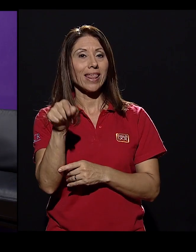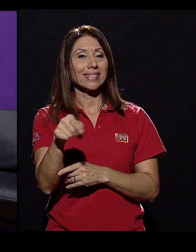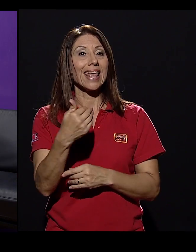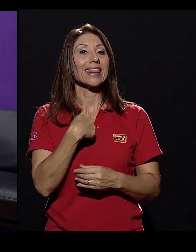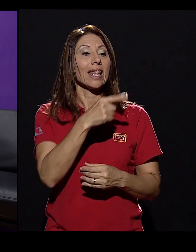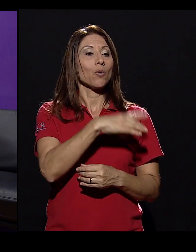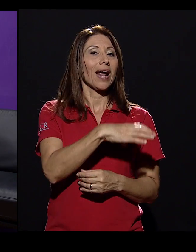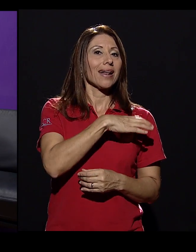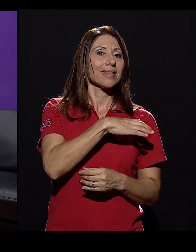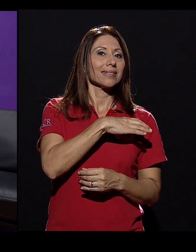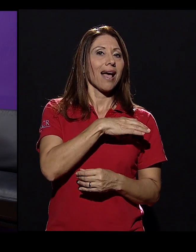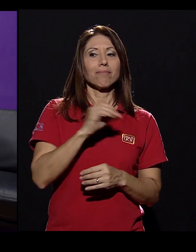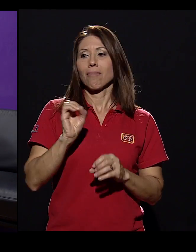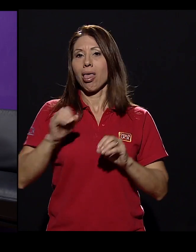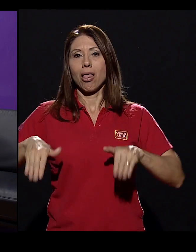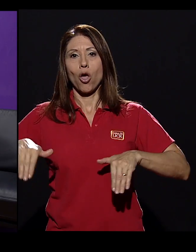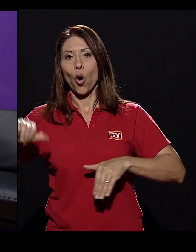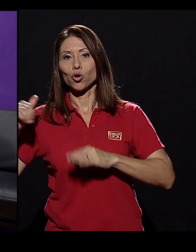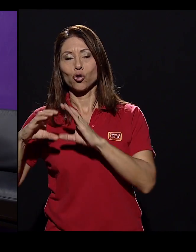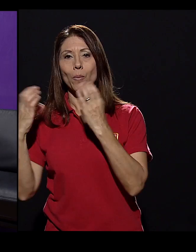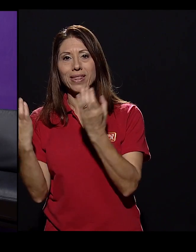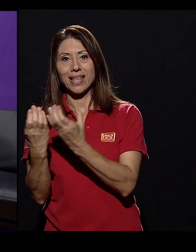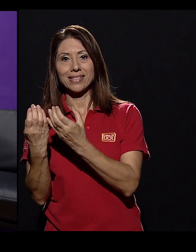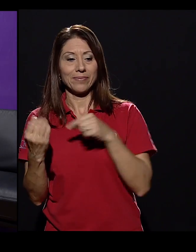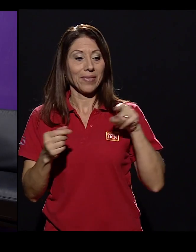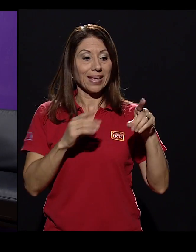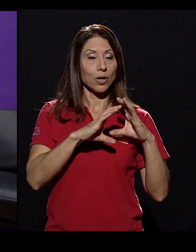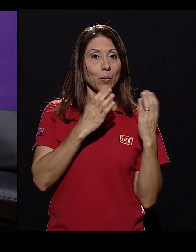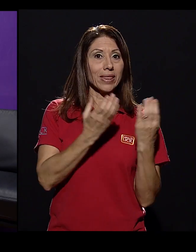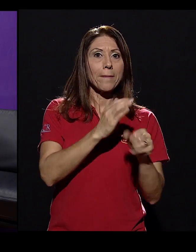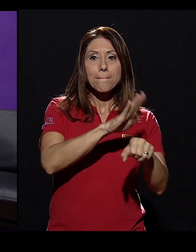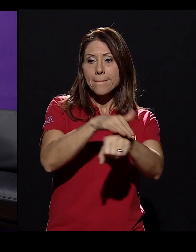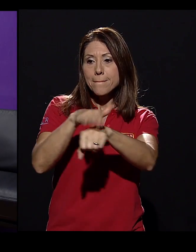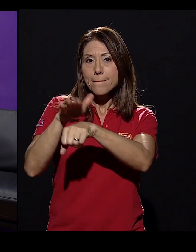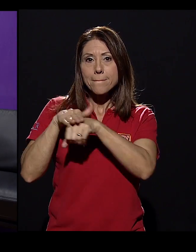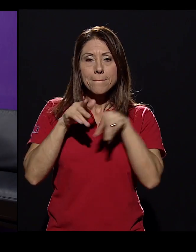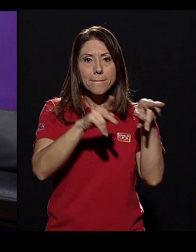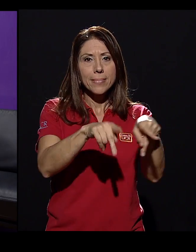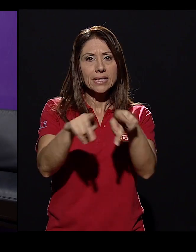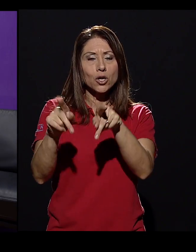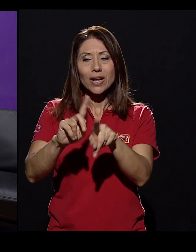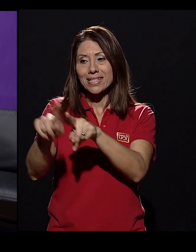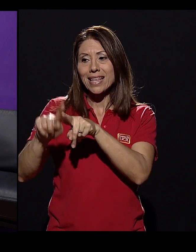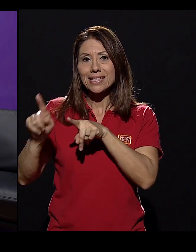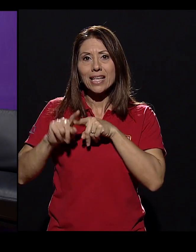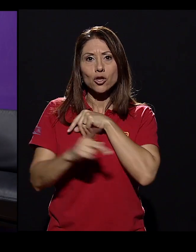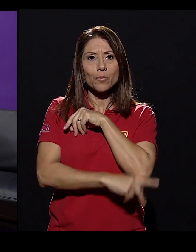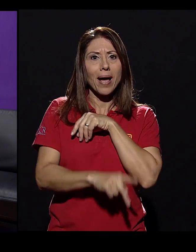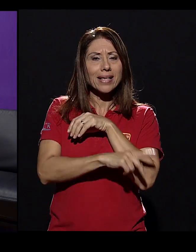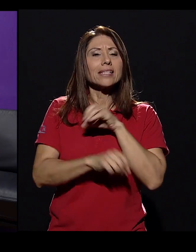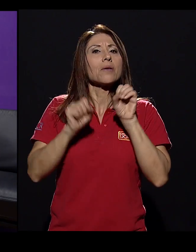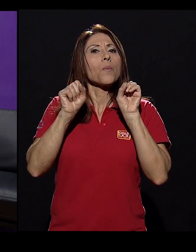una característica que no tienen otros comités y es que permite que las personas de los distintos países